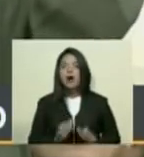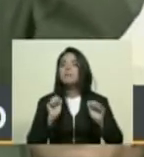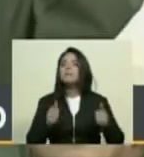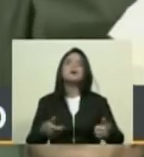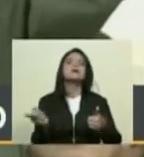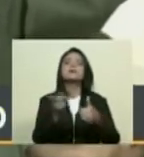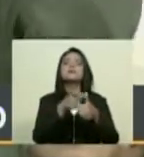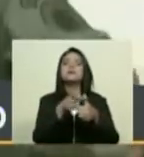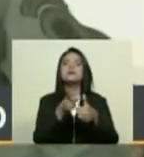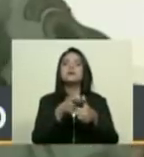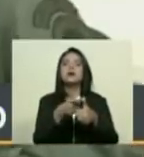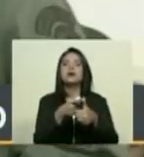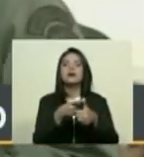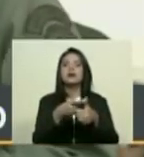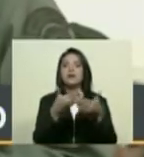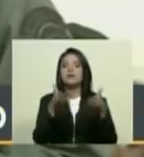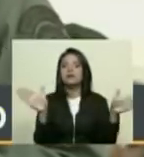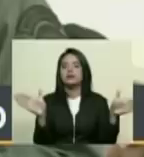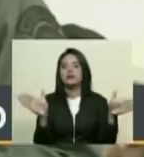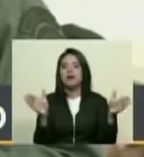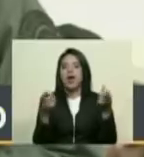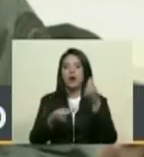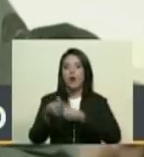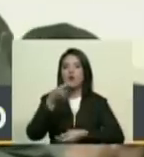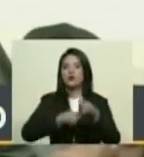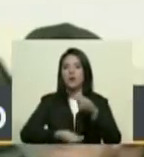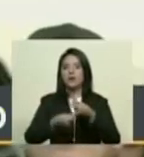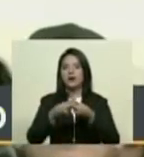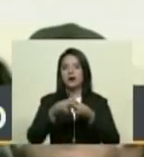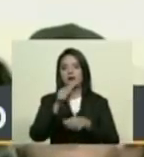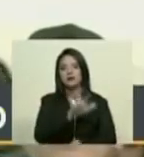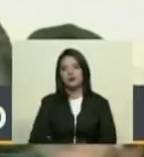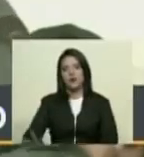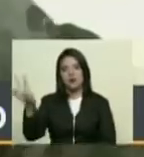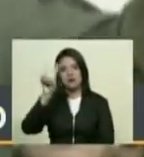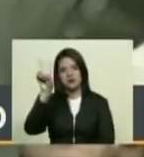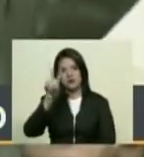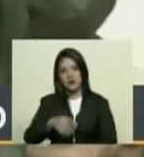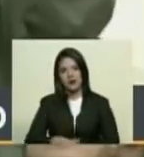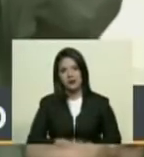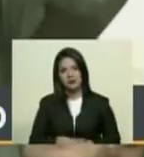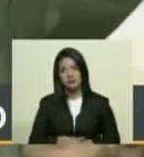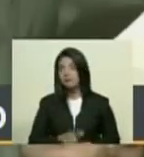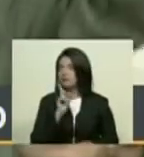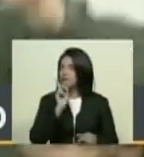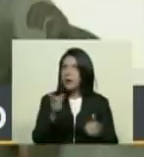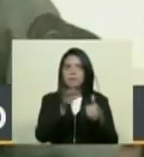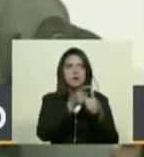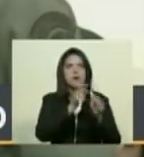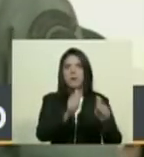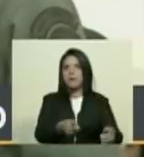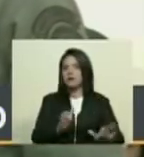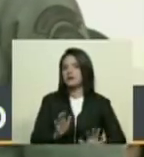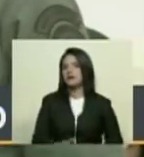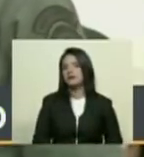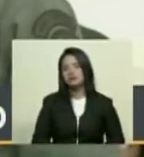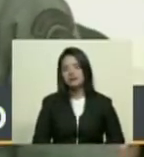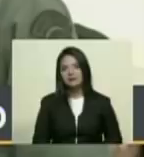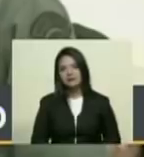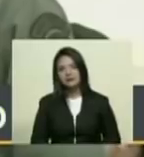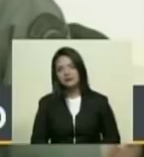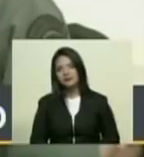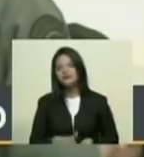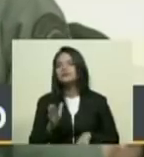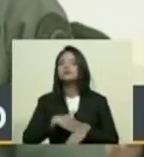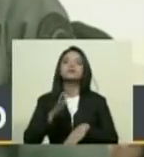comiencen por desbloquear económica y financieramente a Venezuela. Por ahí es donde tienen que comenzar.